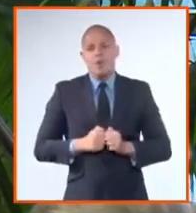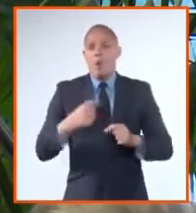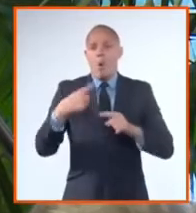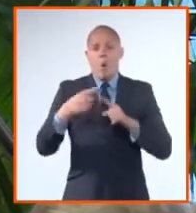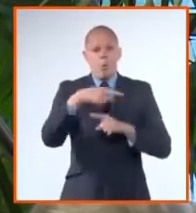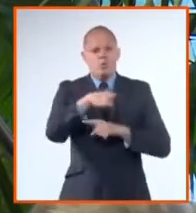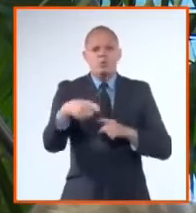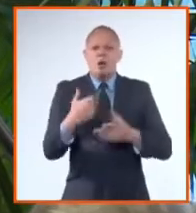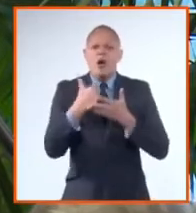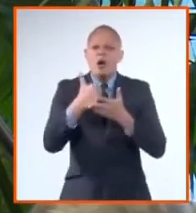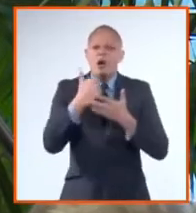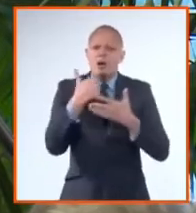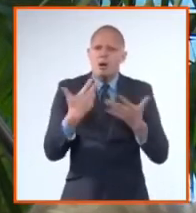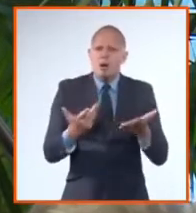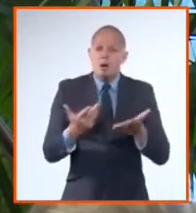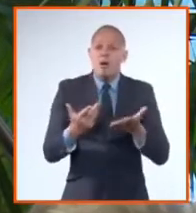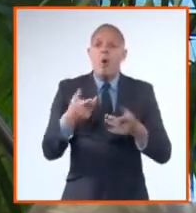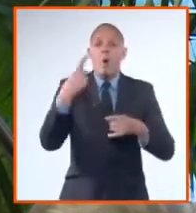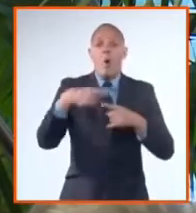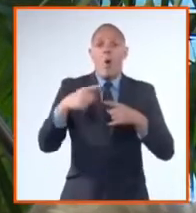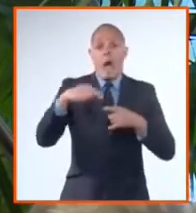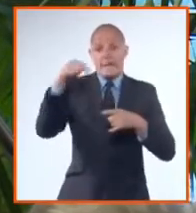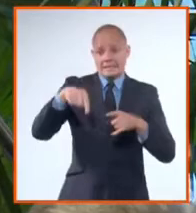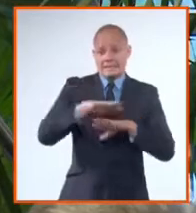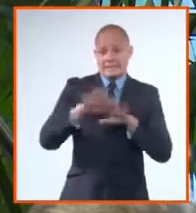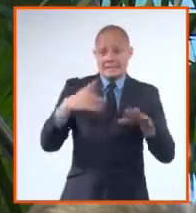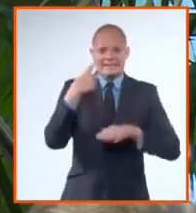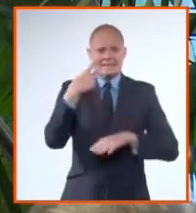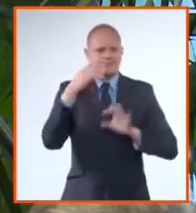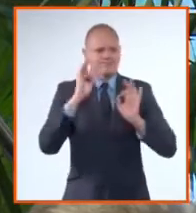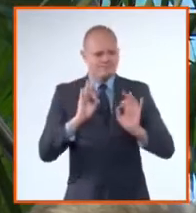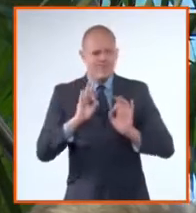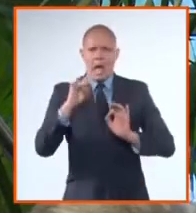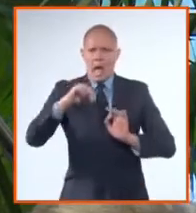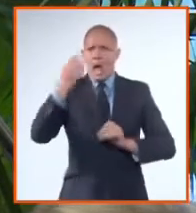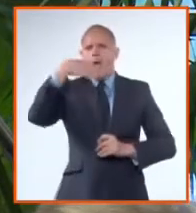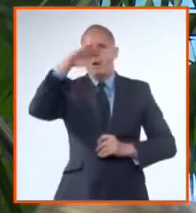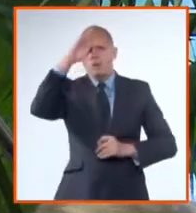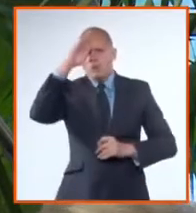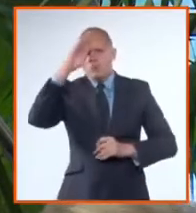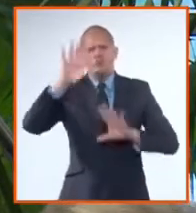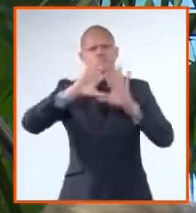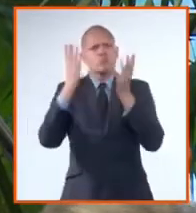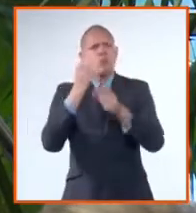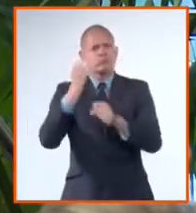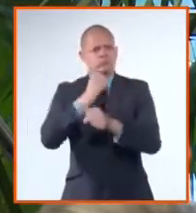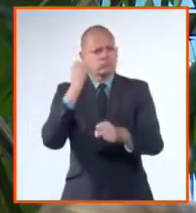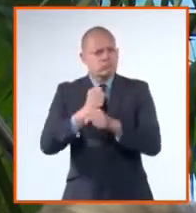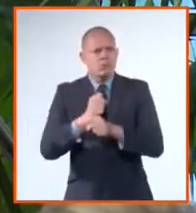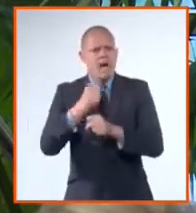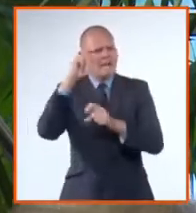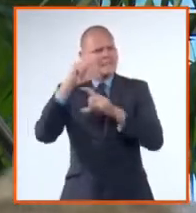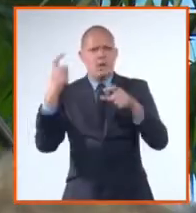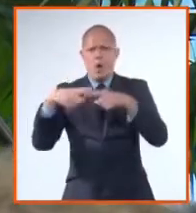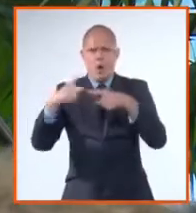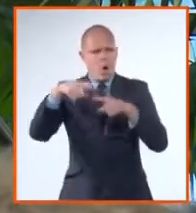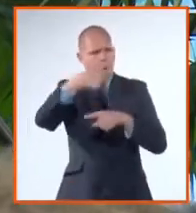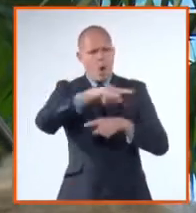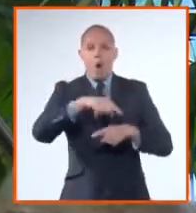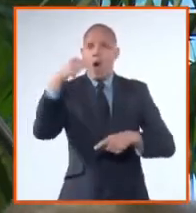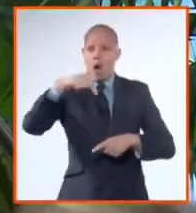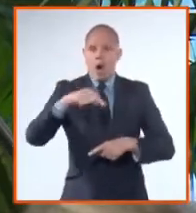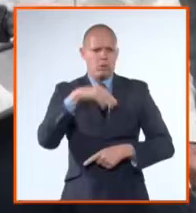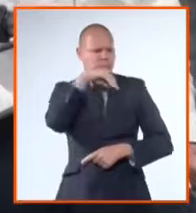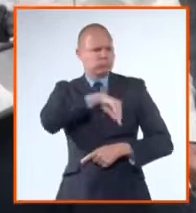han elevado a planos infinitamente altos la dignidad, la soberanía, el orgullo